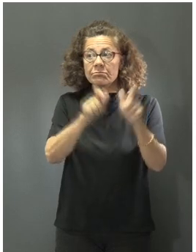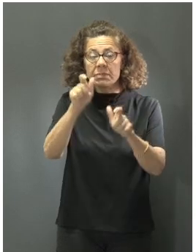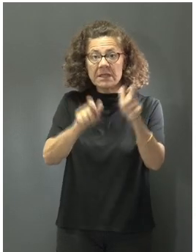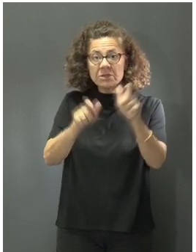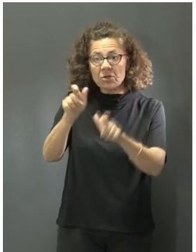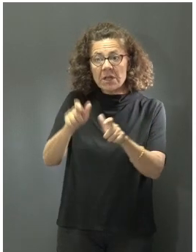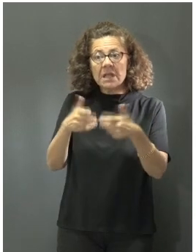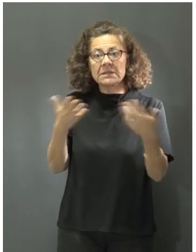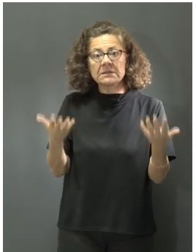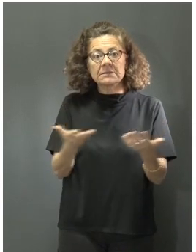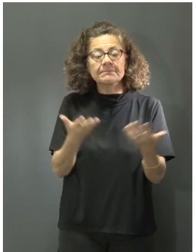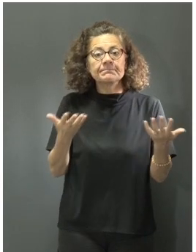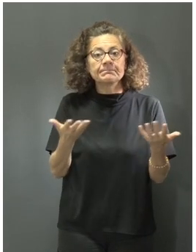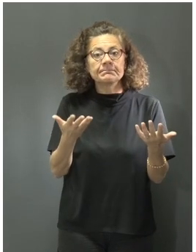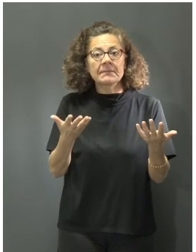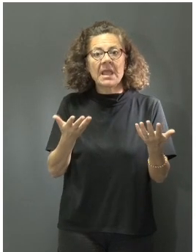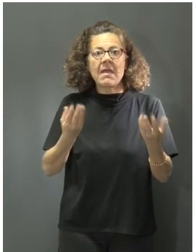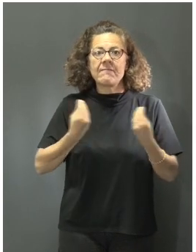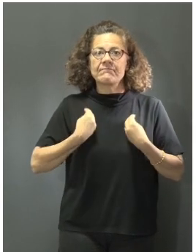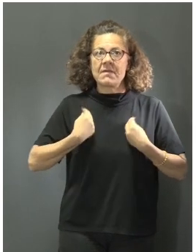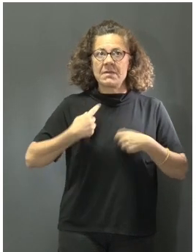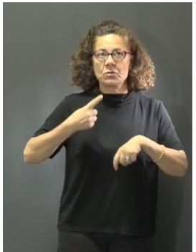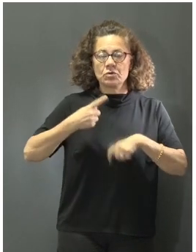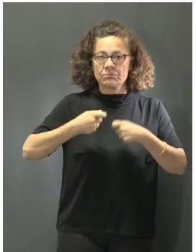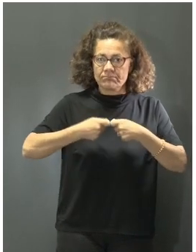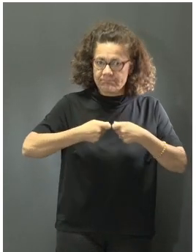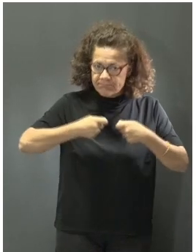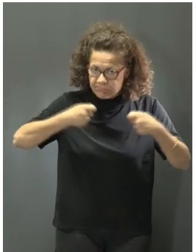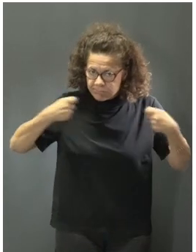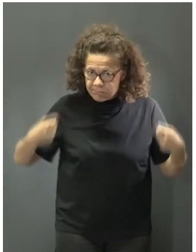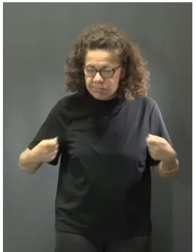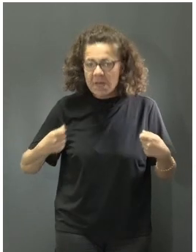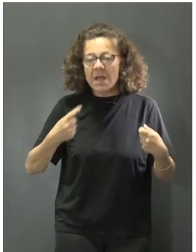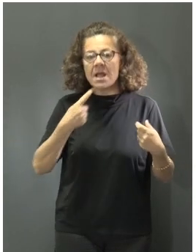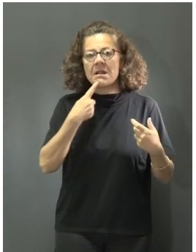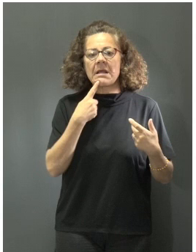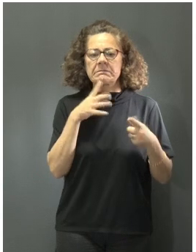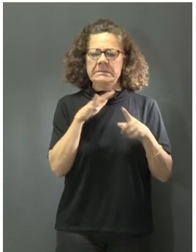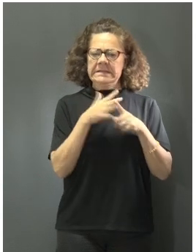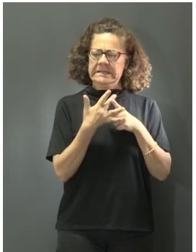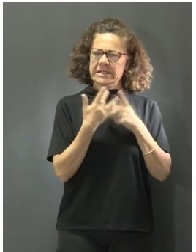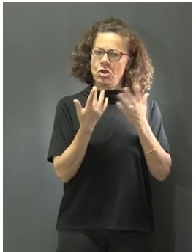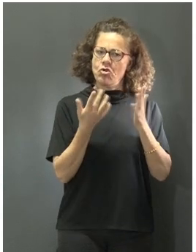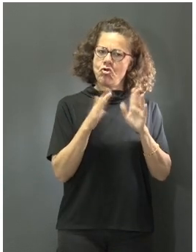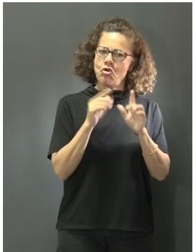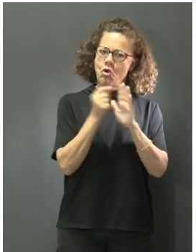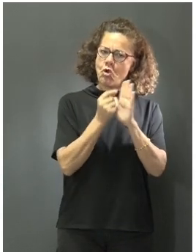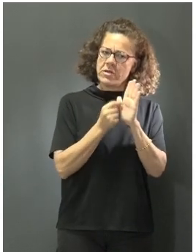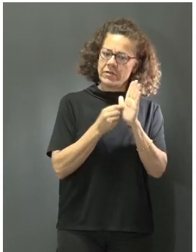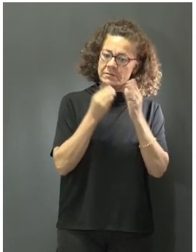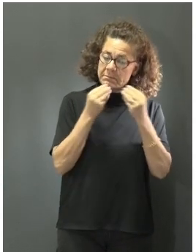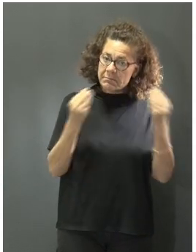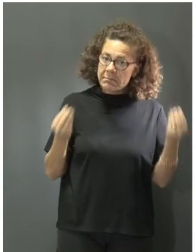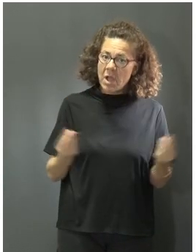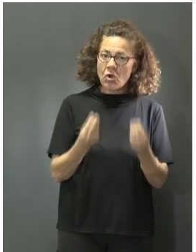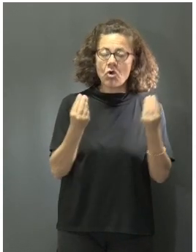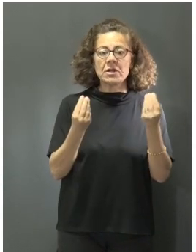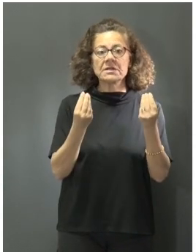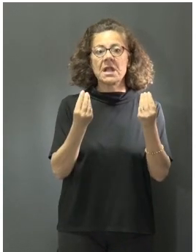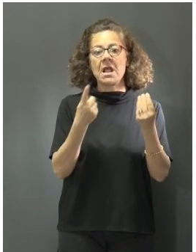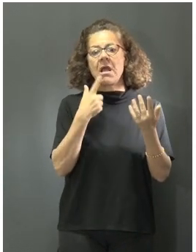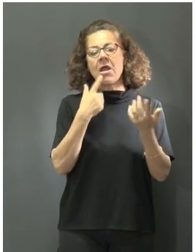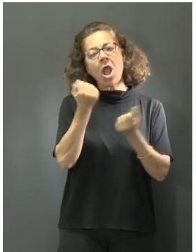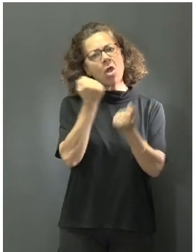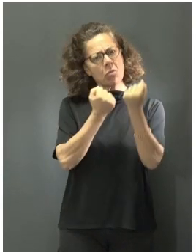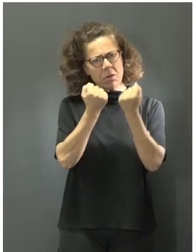que, bueno, pues que vivimos mucho más tiempo, con muchas mejores condiciones, el poder económico es